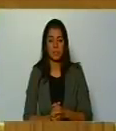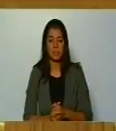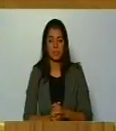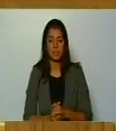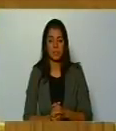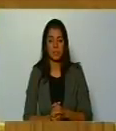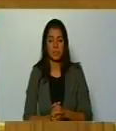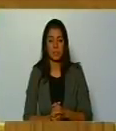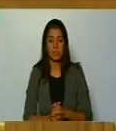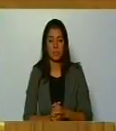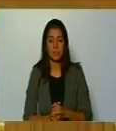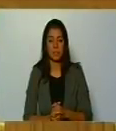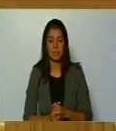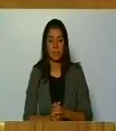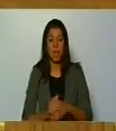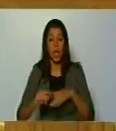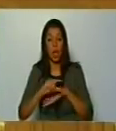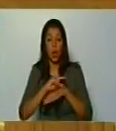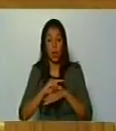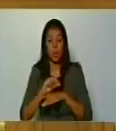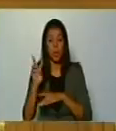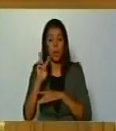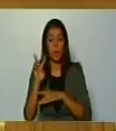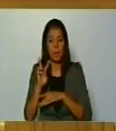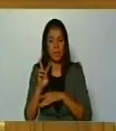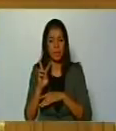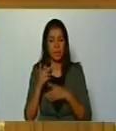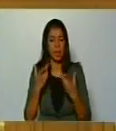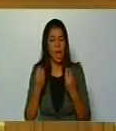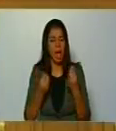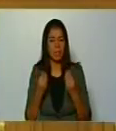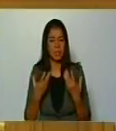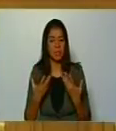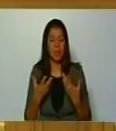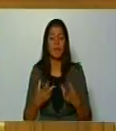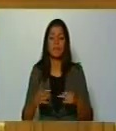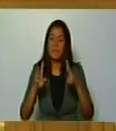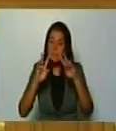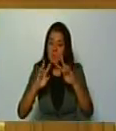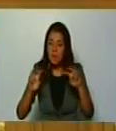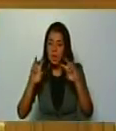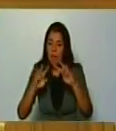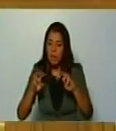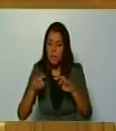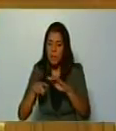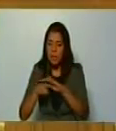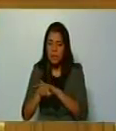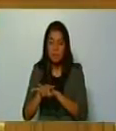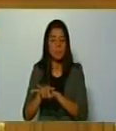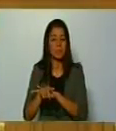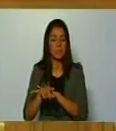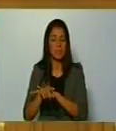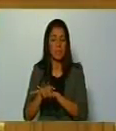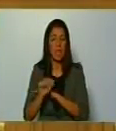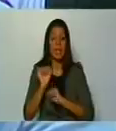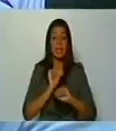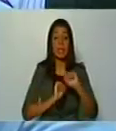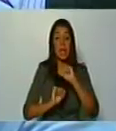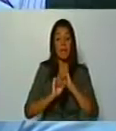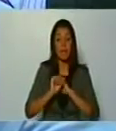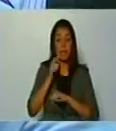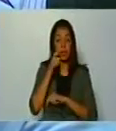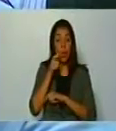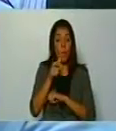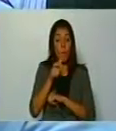Comenzó a operar el Estado venezolano investigando esos hechos, ¿verdad? En este caso, la Defensoría del Pueblo en una